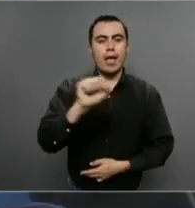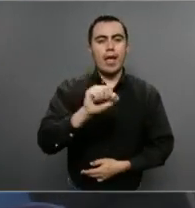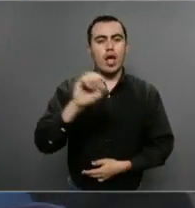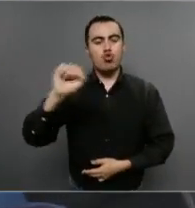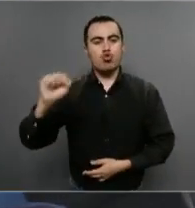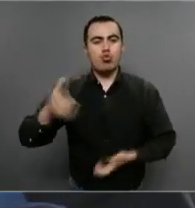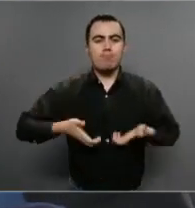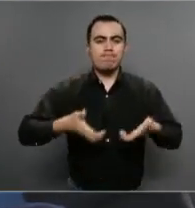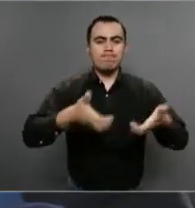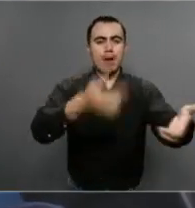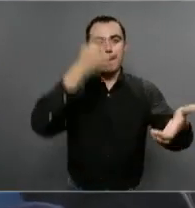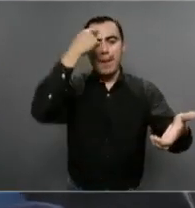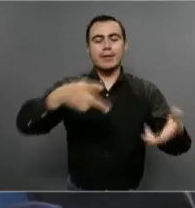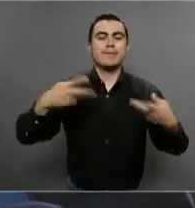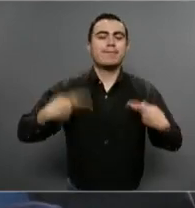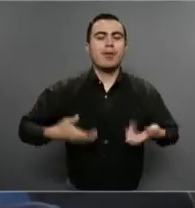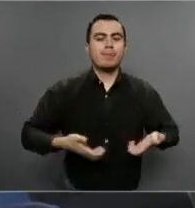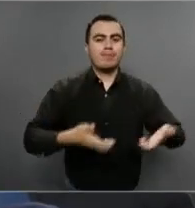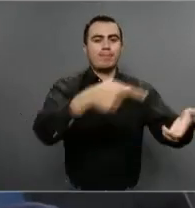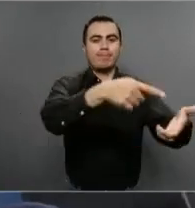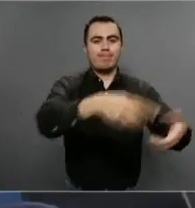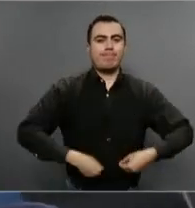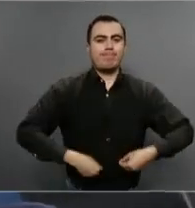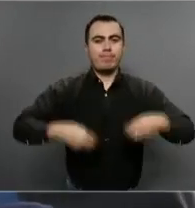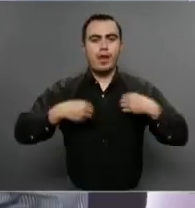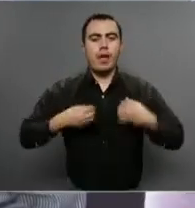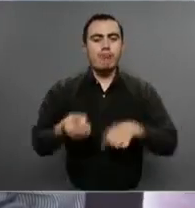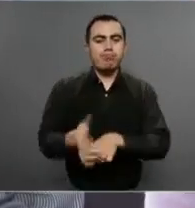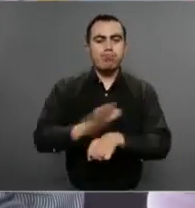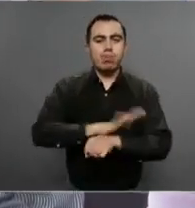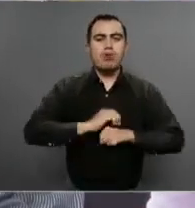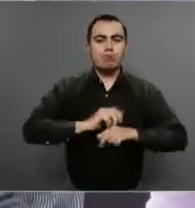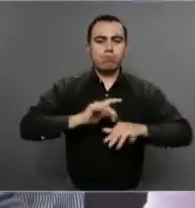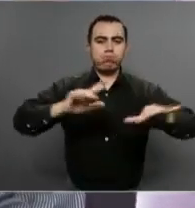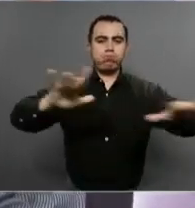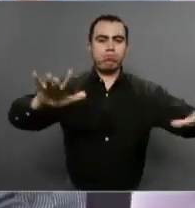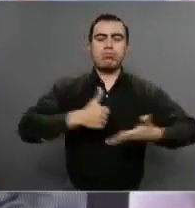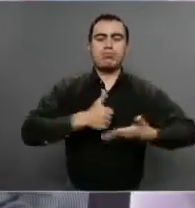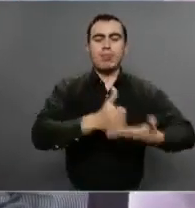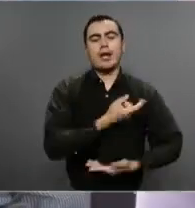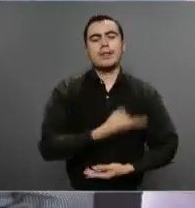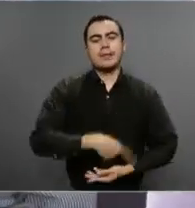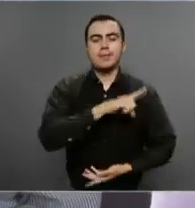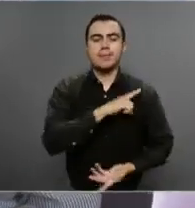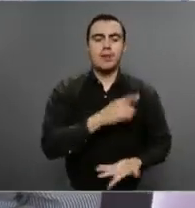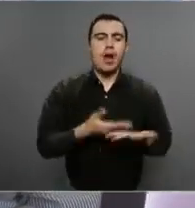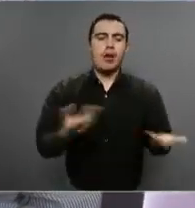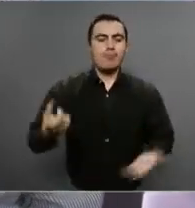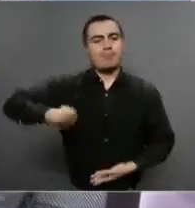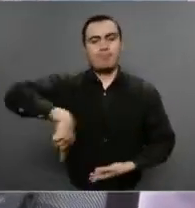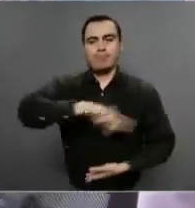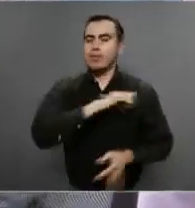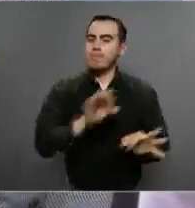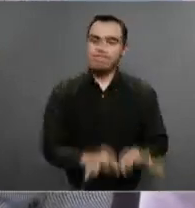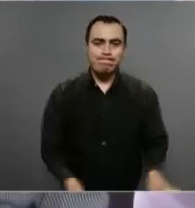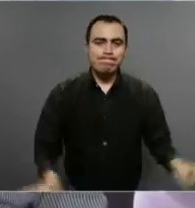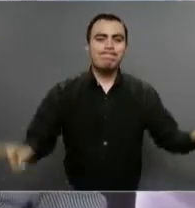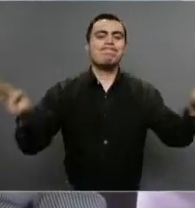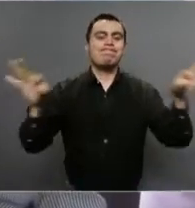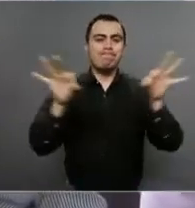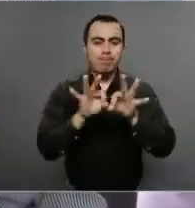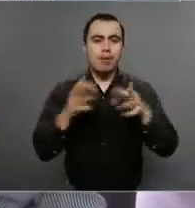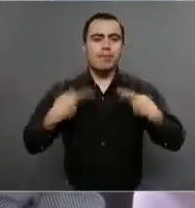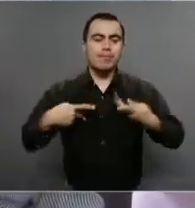la salud de las poblaciones callejeras frente a la pandemia de coronavirus. Para nosotros es muy importante reconocer que esta gente no